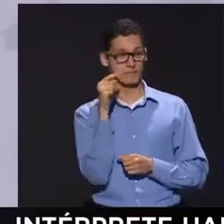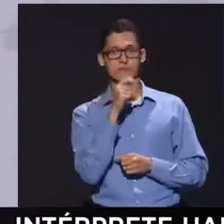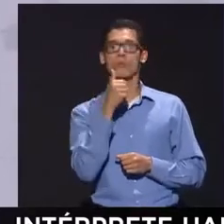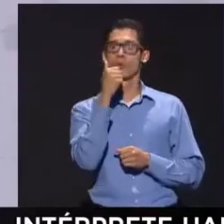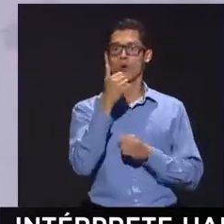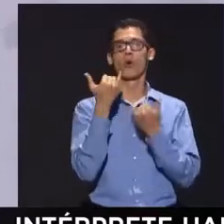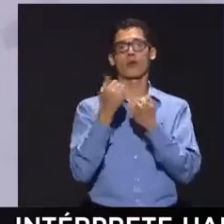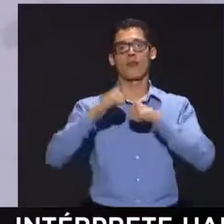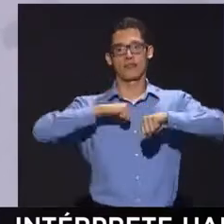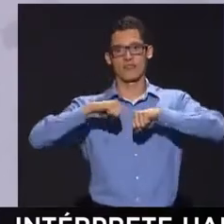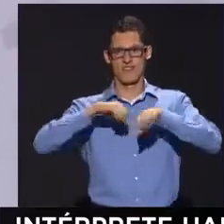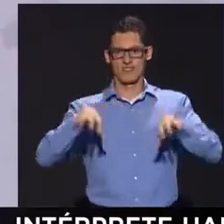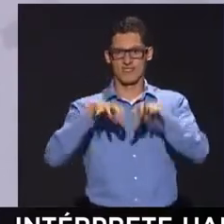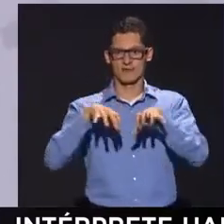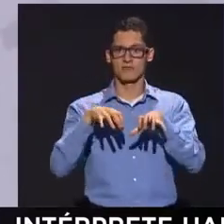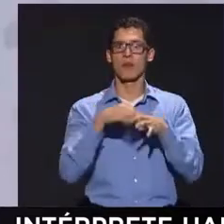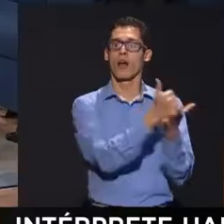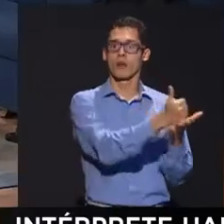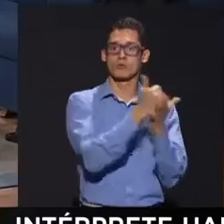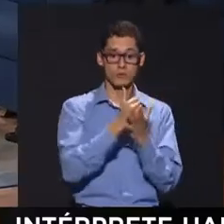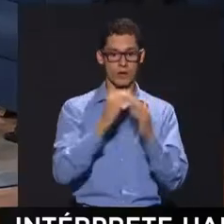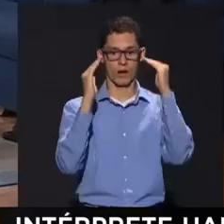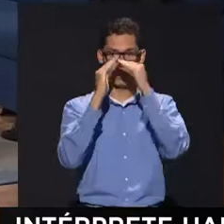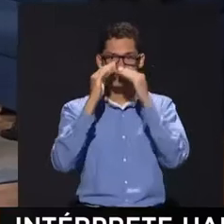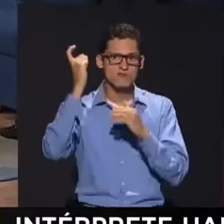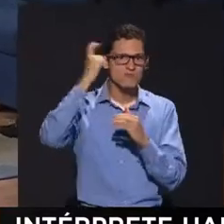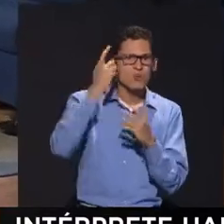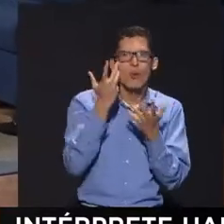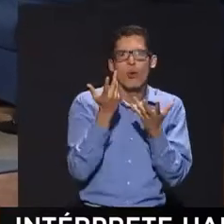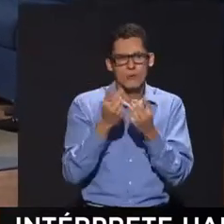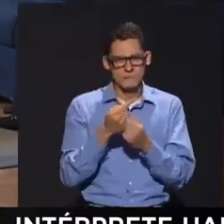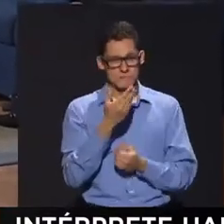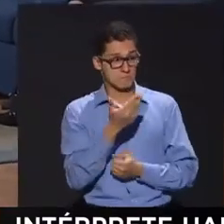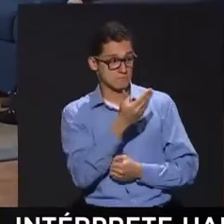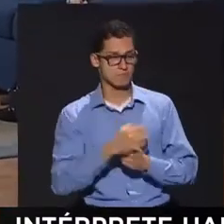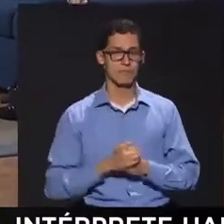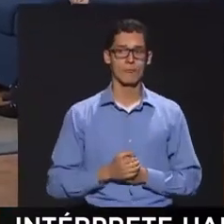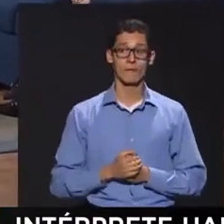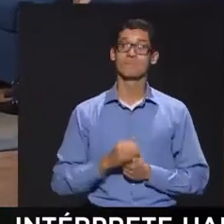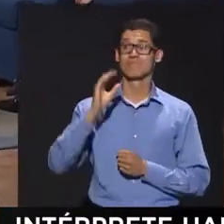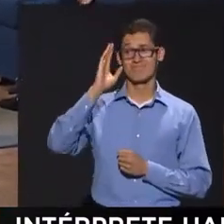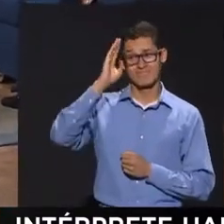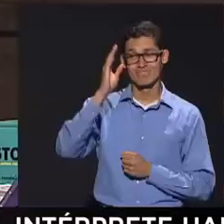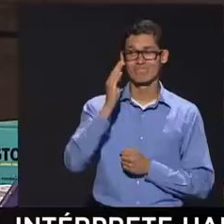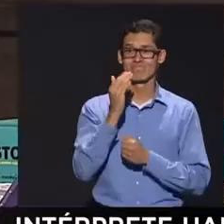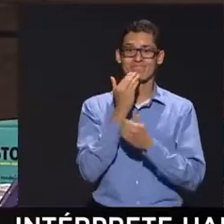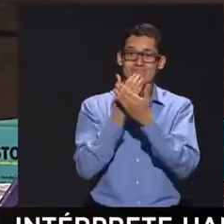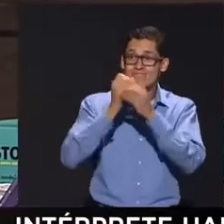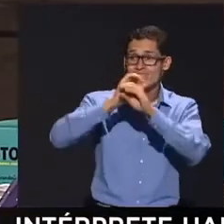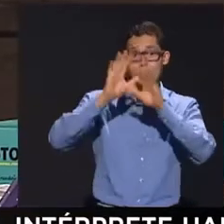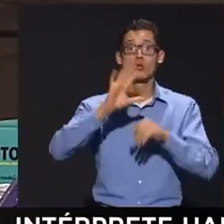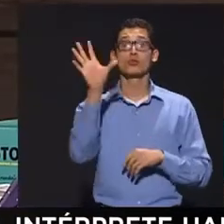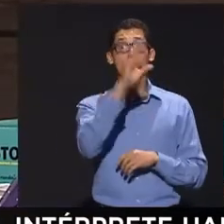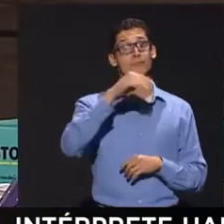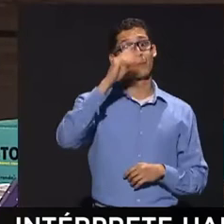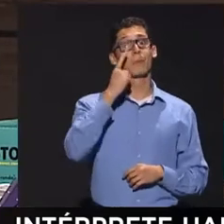de cómo desarrollar la inteligencia desde la casa. Hola Paola, ¿cómo estás? Un saludo muy especial a los papás, a las mamás que